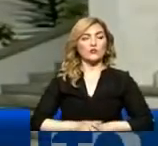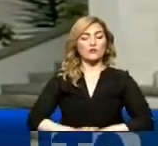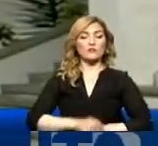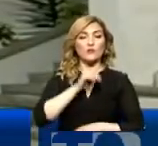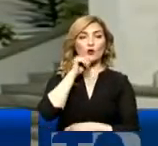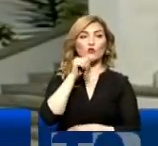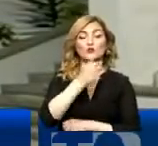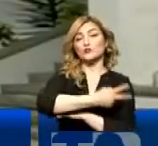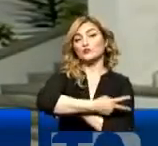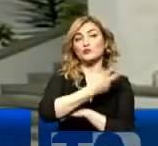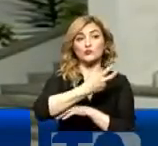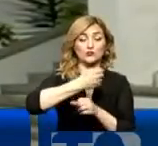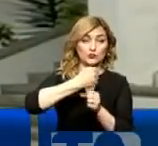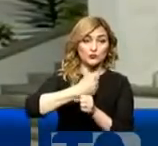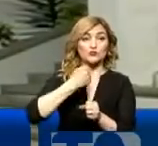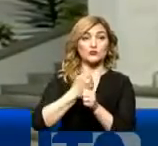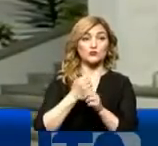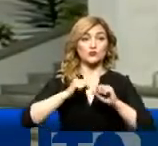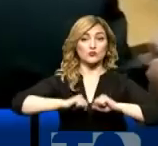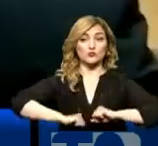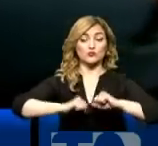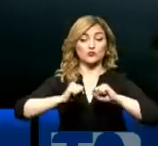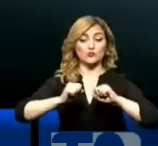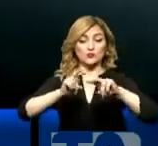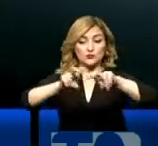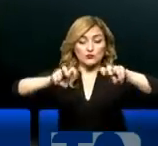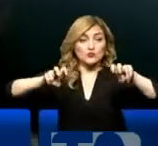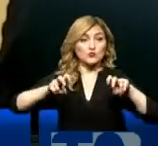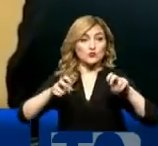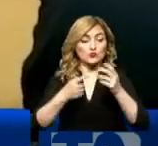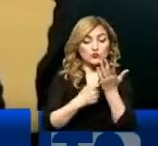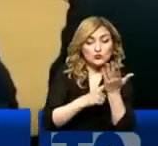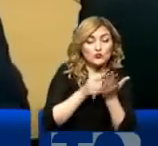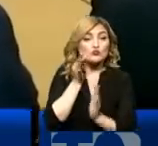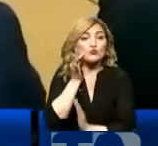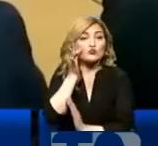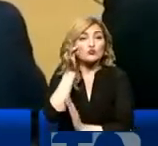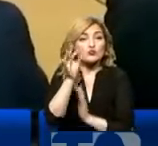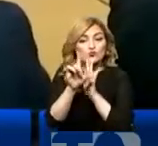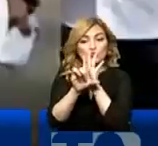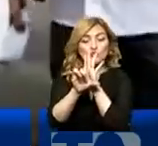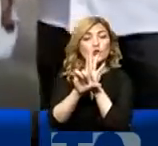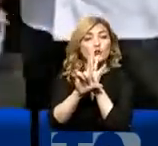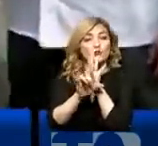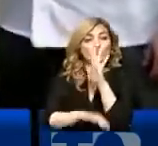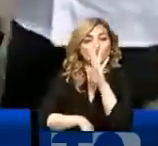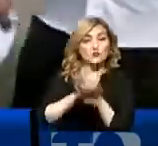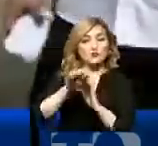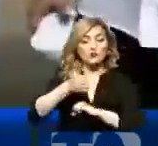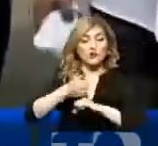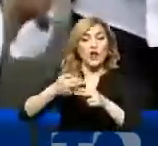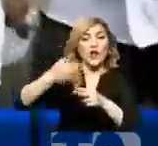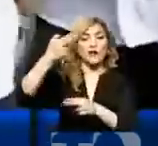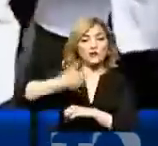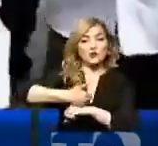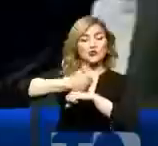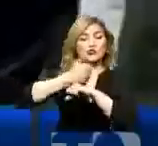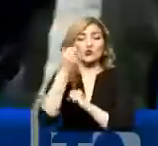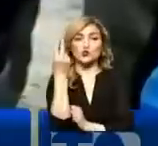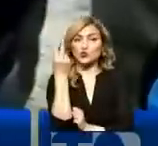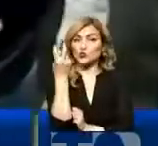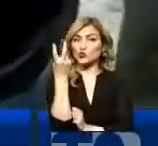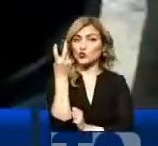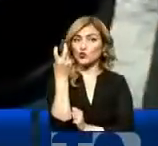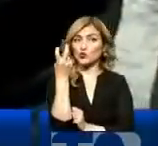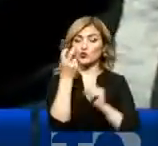Faltan solo 2 días laborables para que en una misma sala se discuta el futuro jurídico de 12 de las más altas exautoridades del país